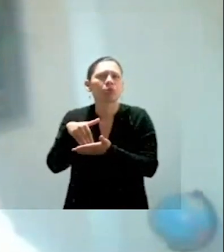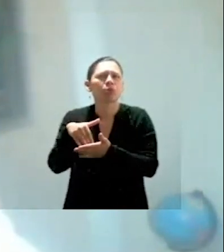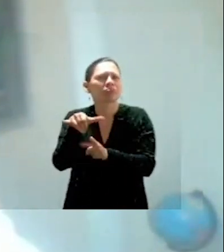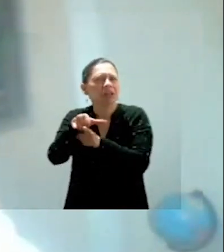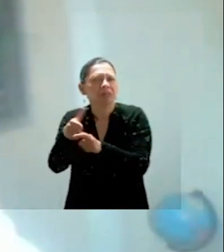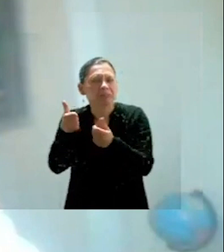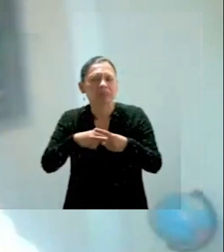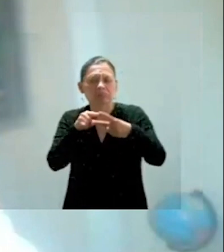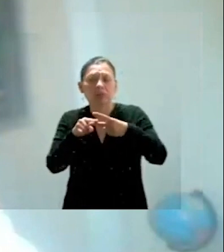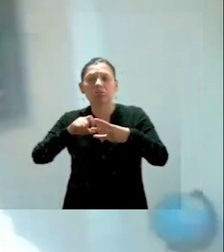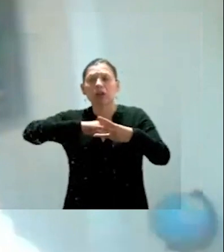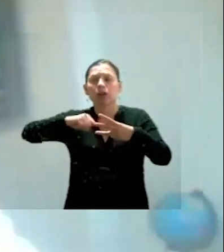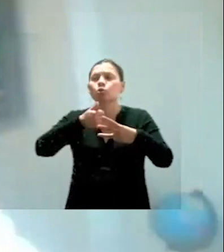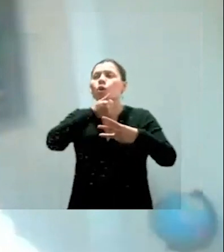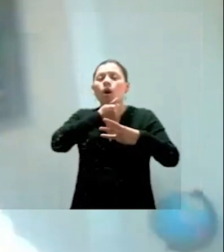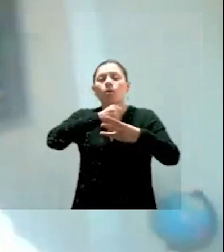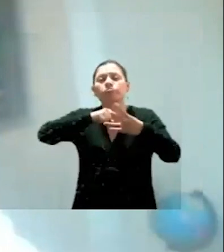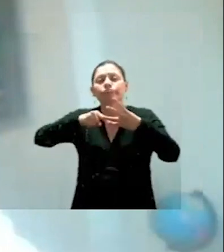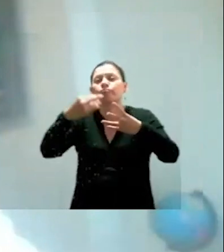Esto, como todo, lo estamos un poco